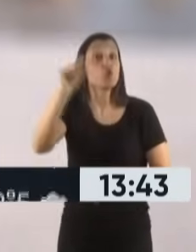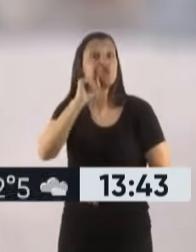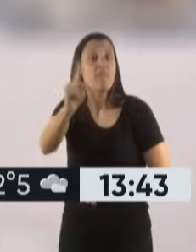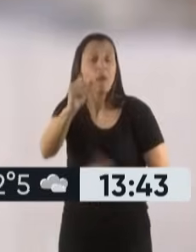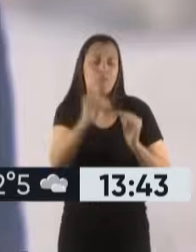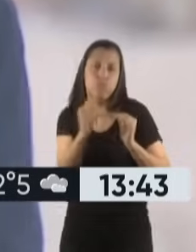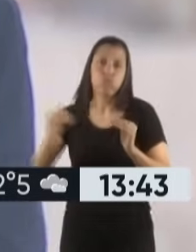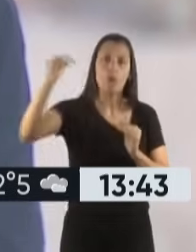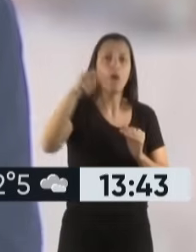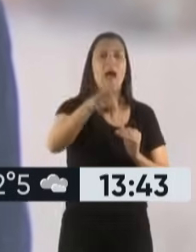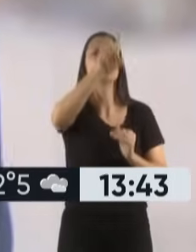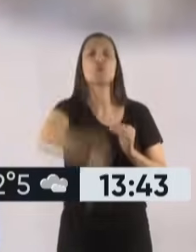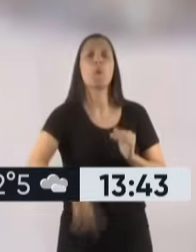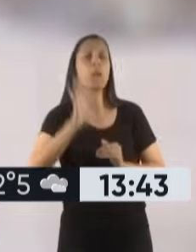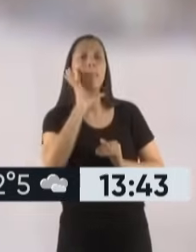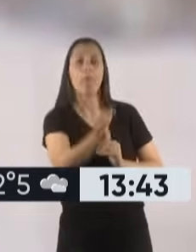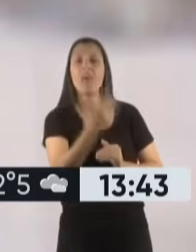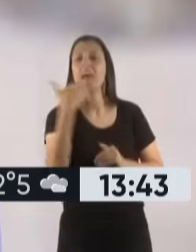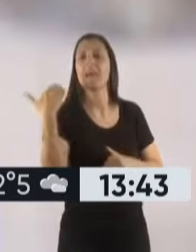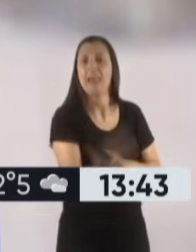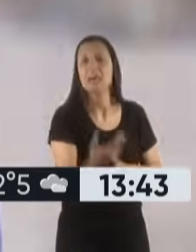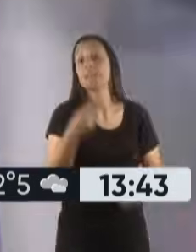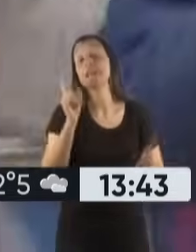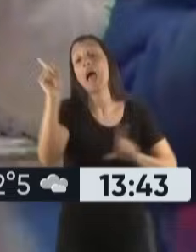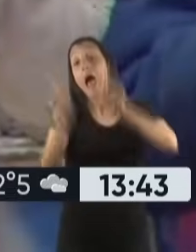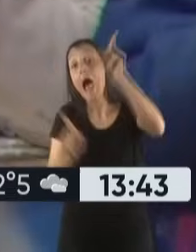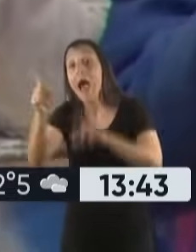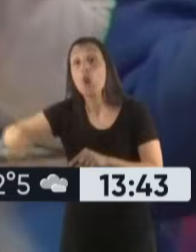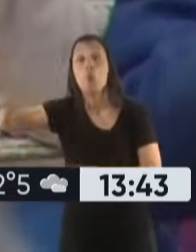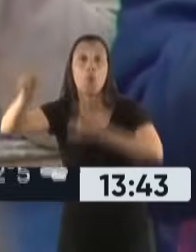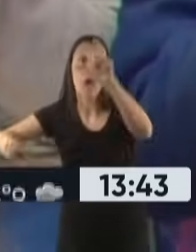y eso tiene que ver con que mientras algunos